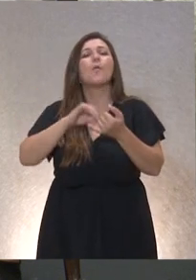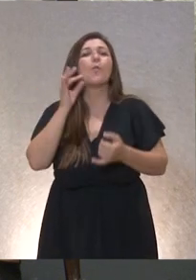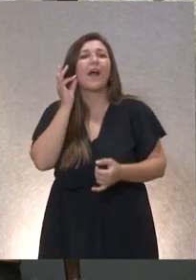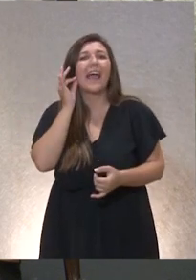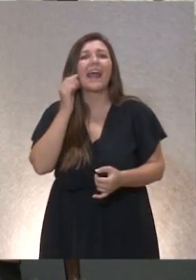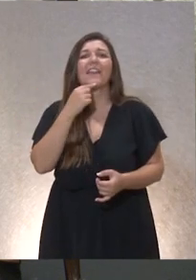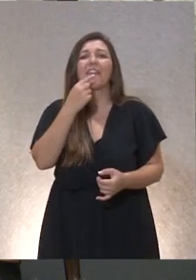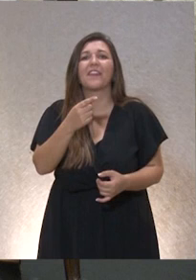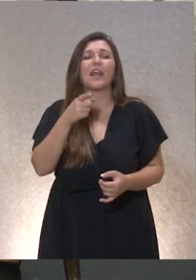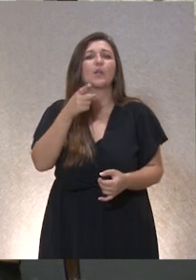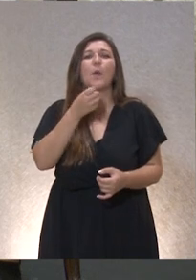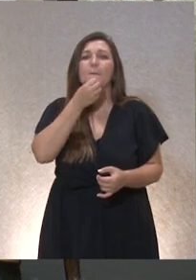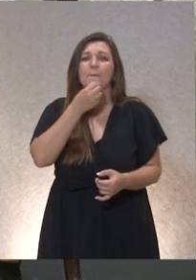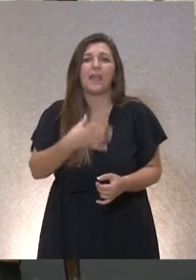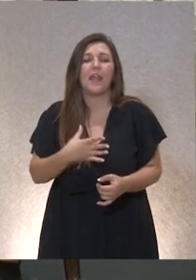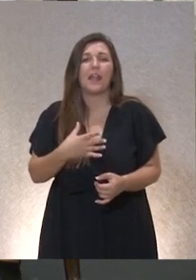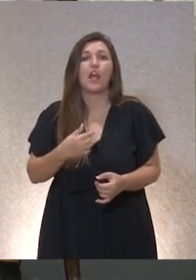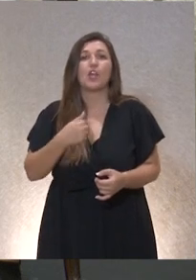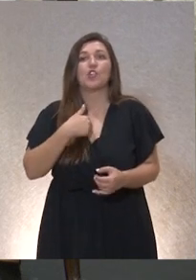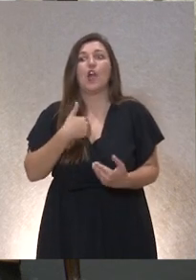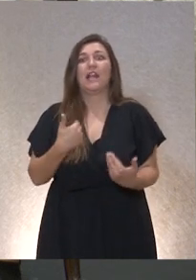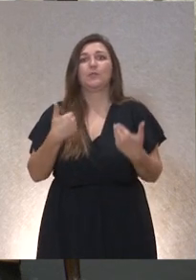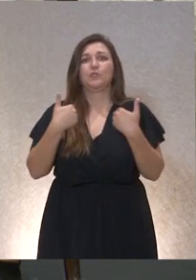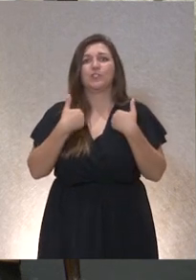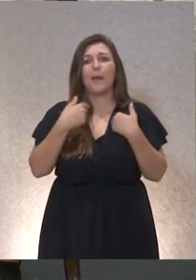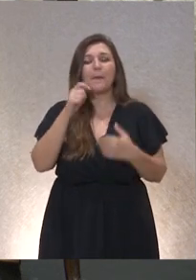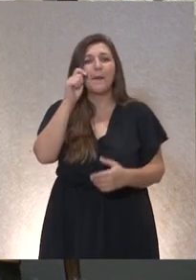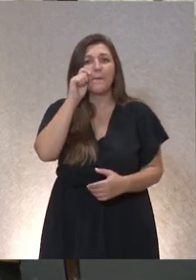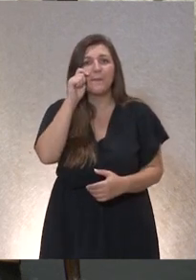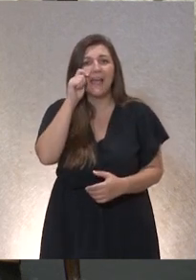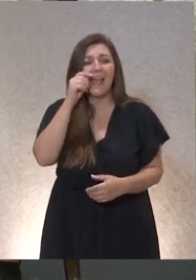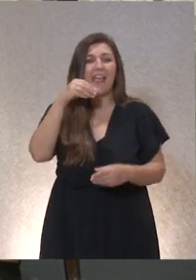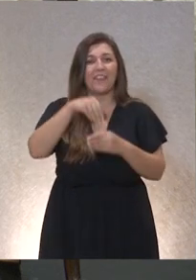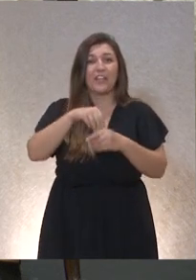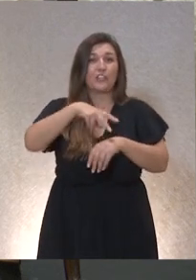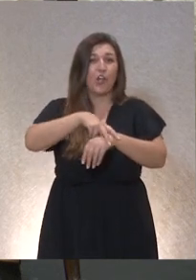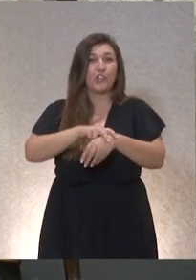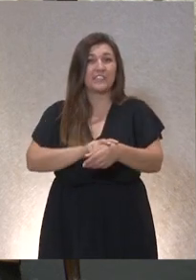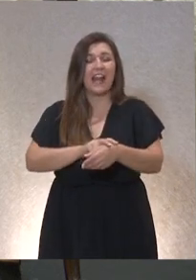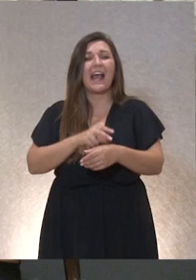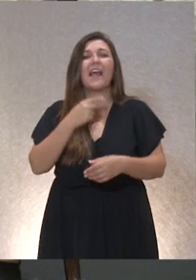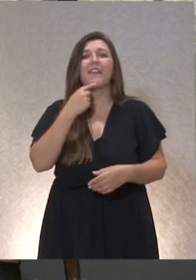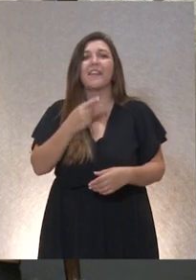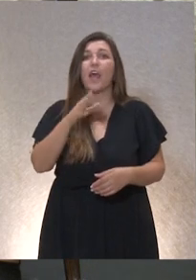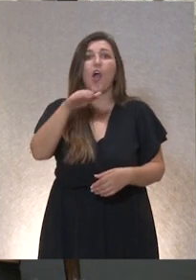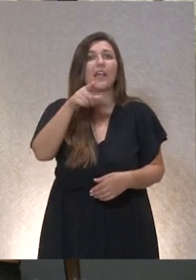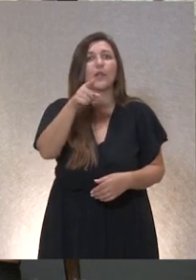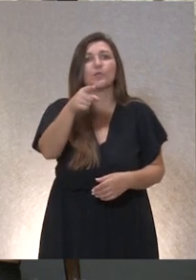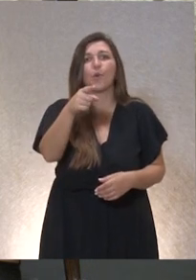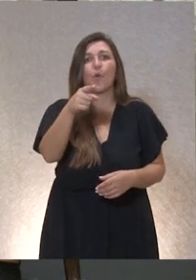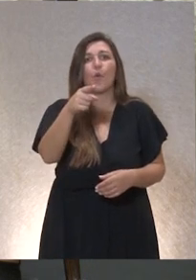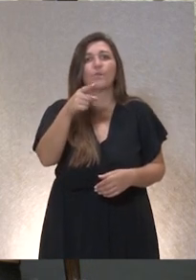que está bien y yo como responsable de vigilancia y conserjería decirle que no podía